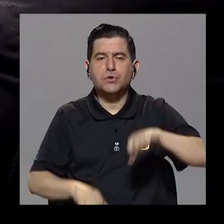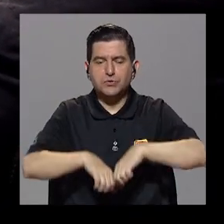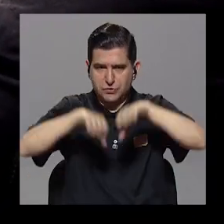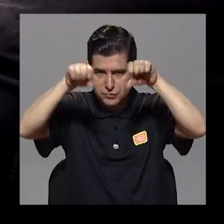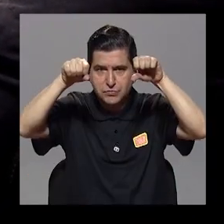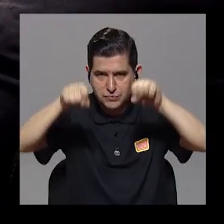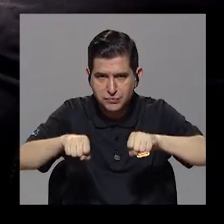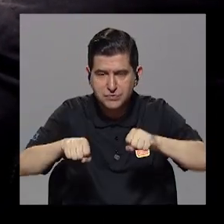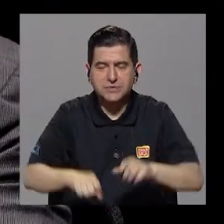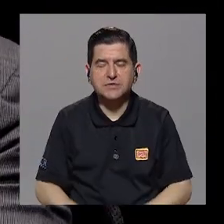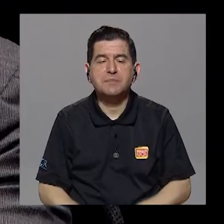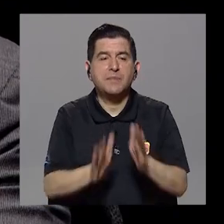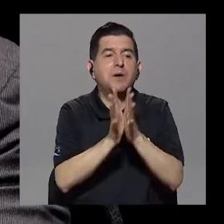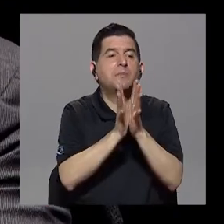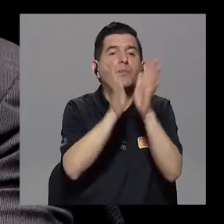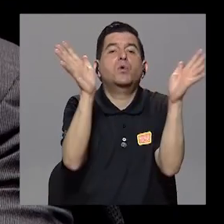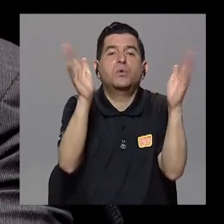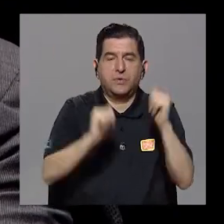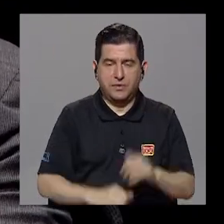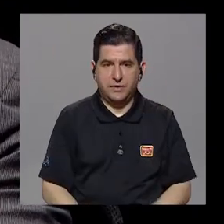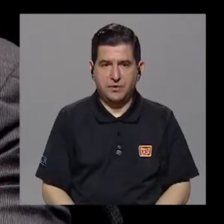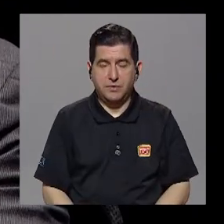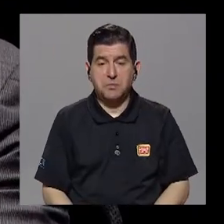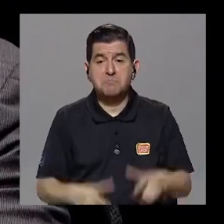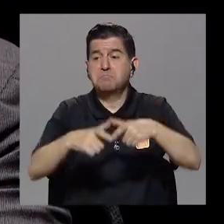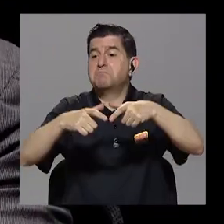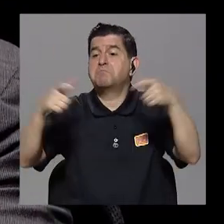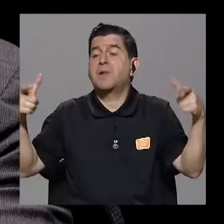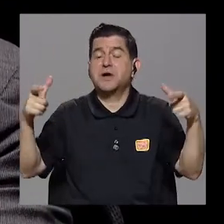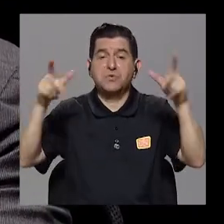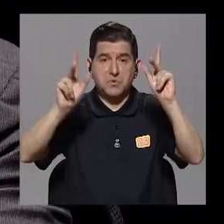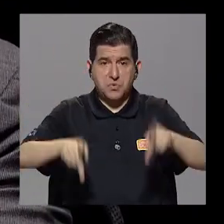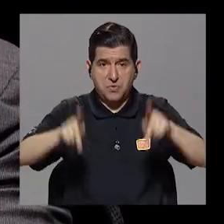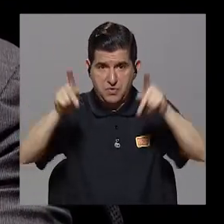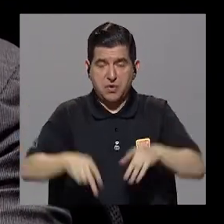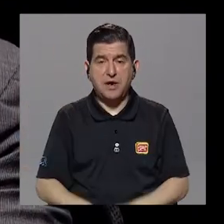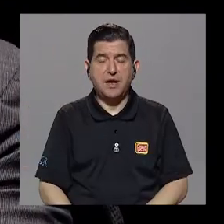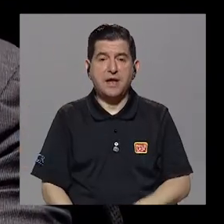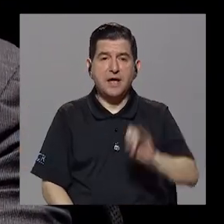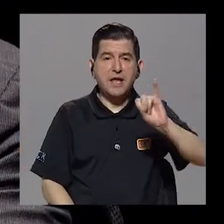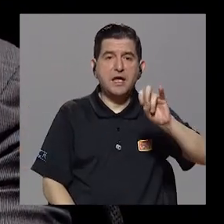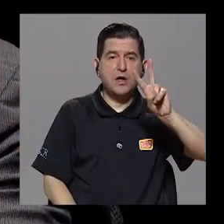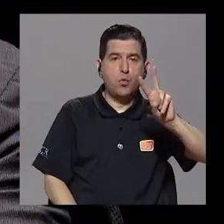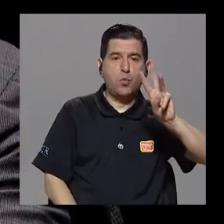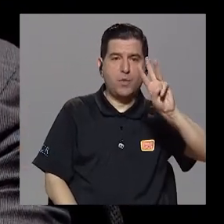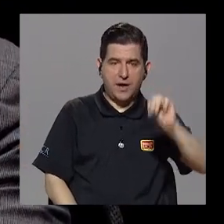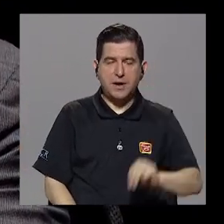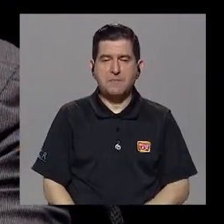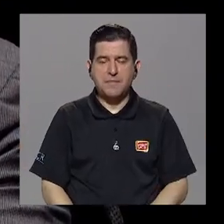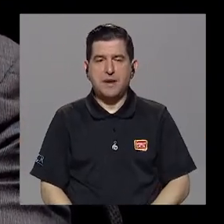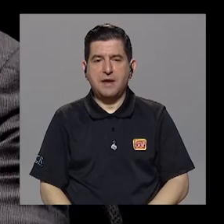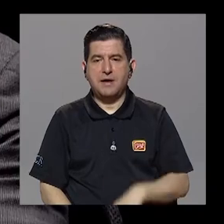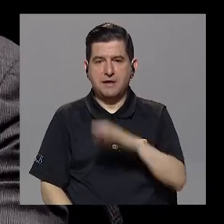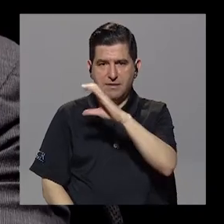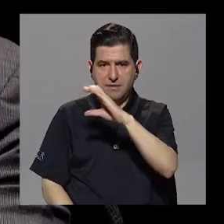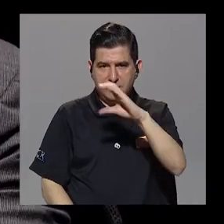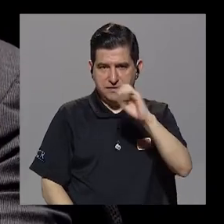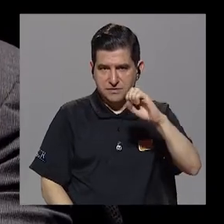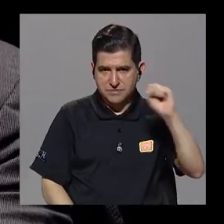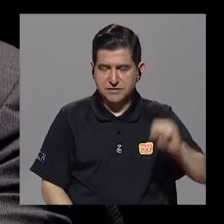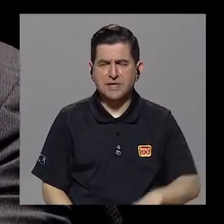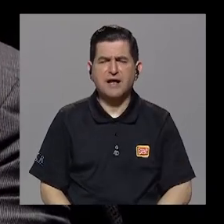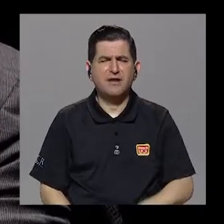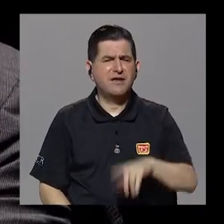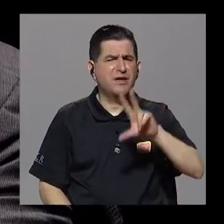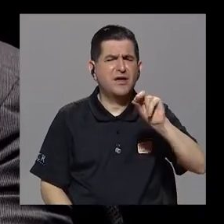un sistema público que para la inmensa mayoría de las personas es el IVM de la caja, y en vez de tratar